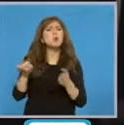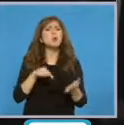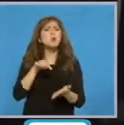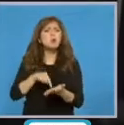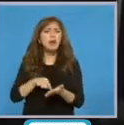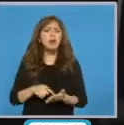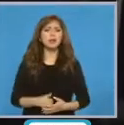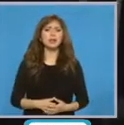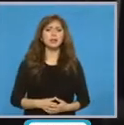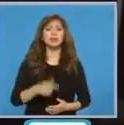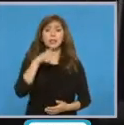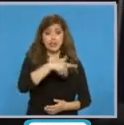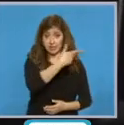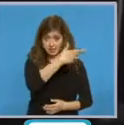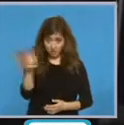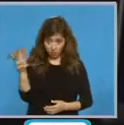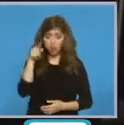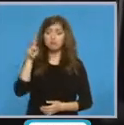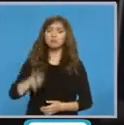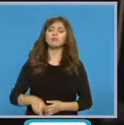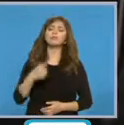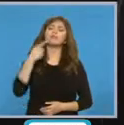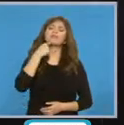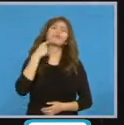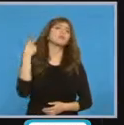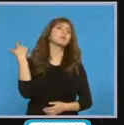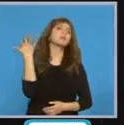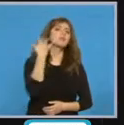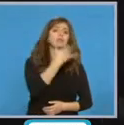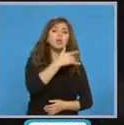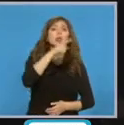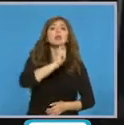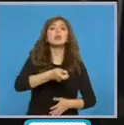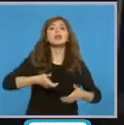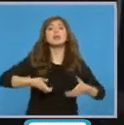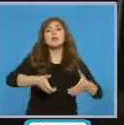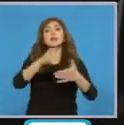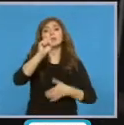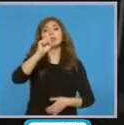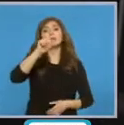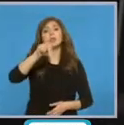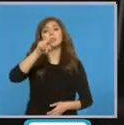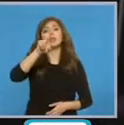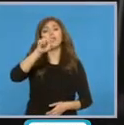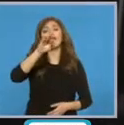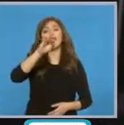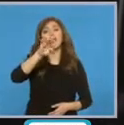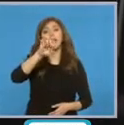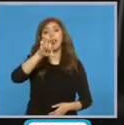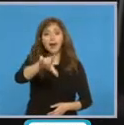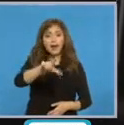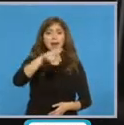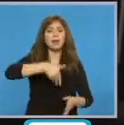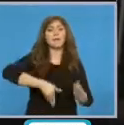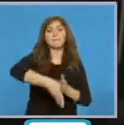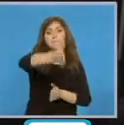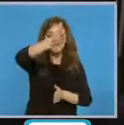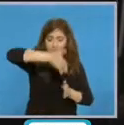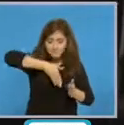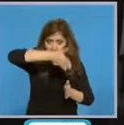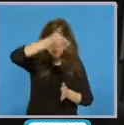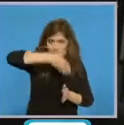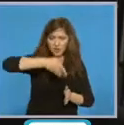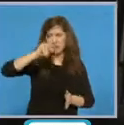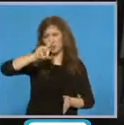eran restaurantes que se comía sabroso y económico. Aquí en la San Rafael había uno, ahí por Manuel María Contreras y Serapio Rendón, no sé si